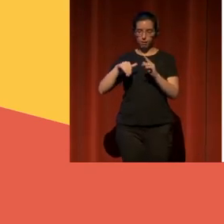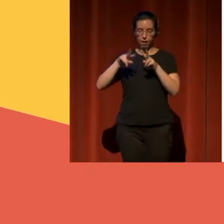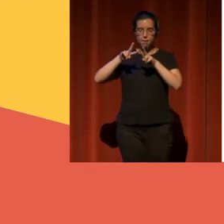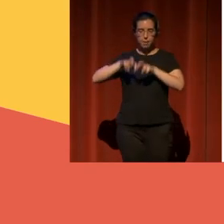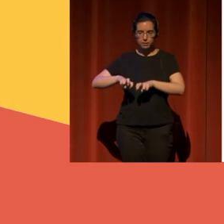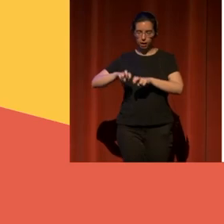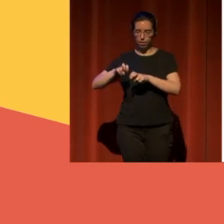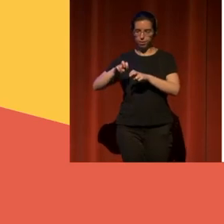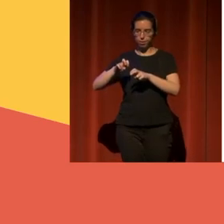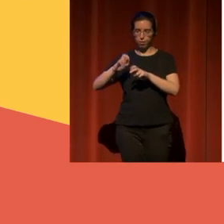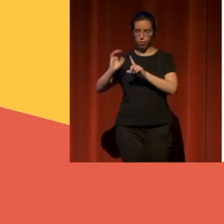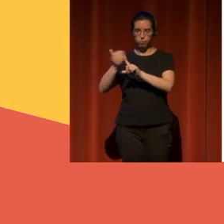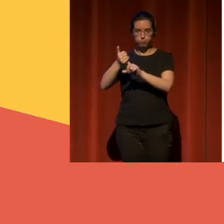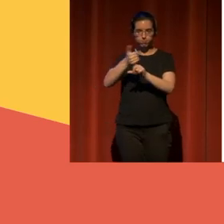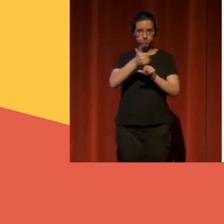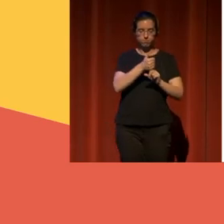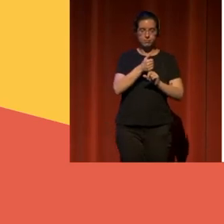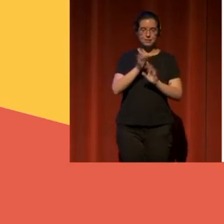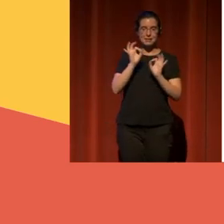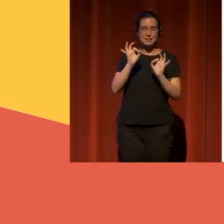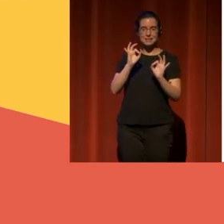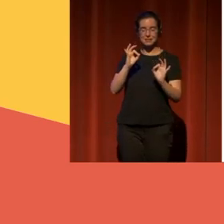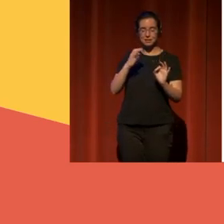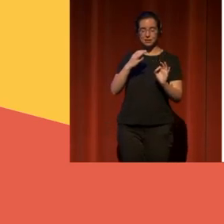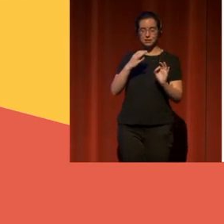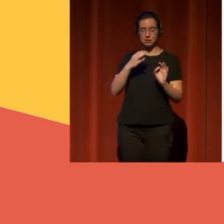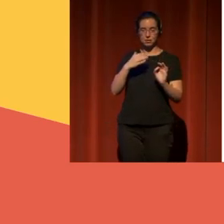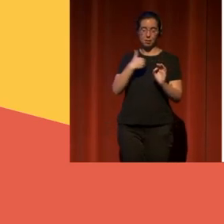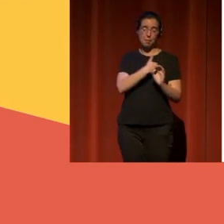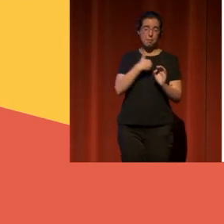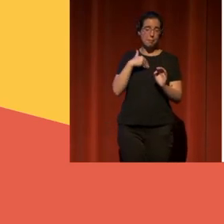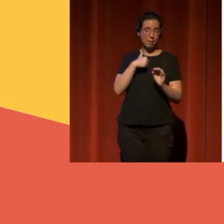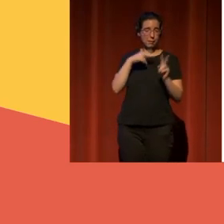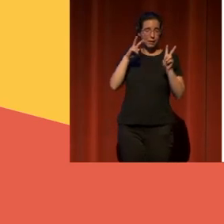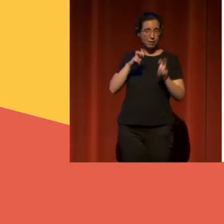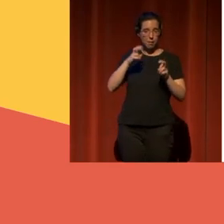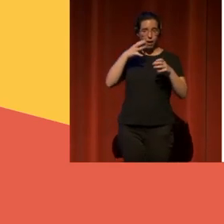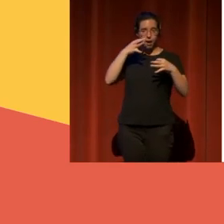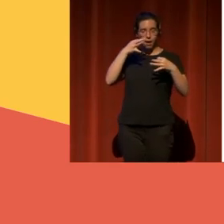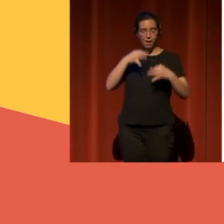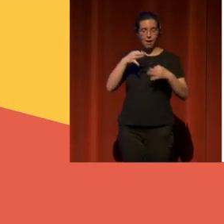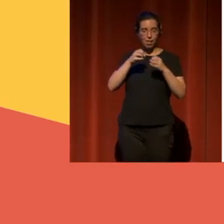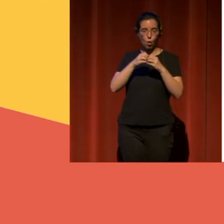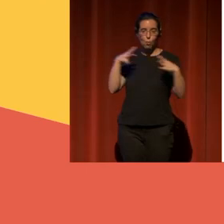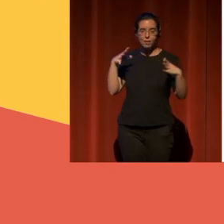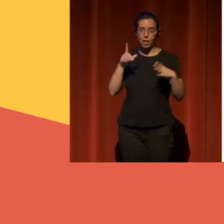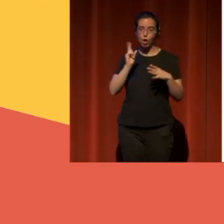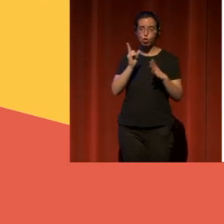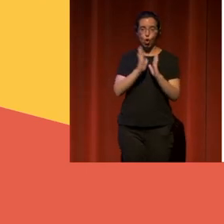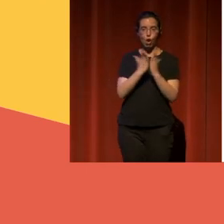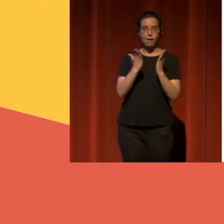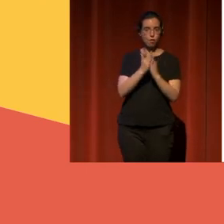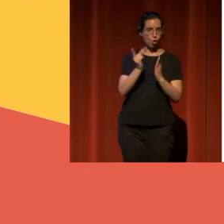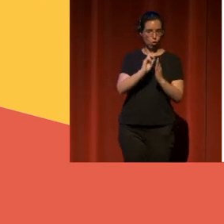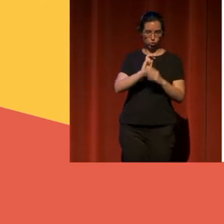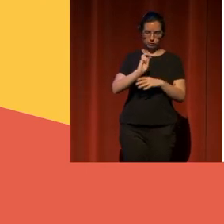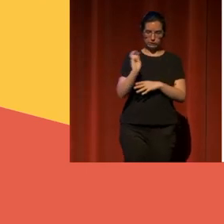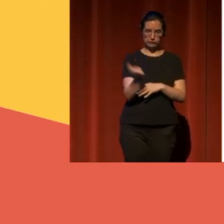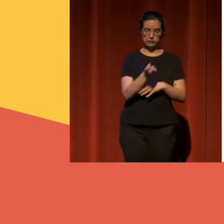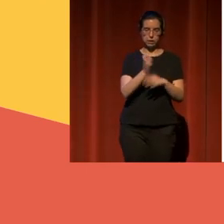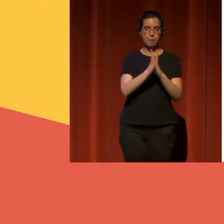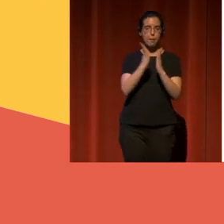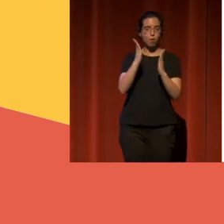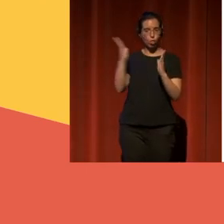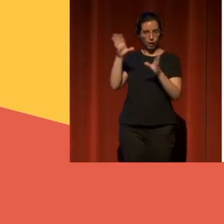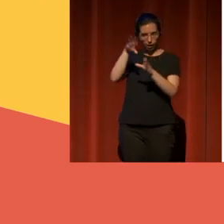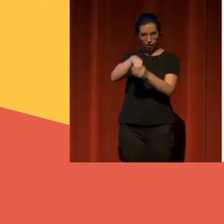dedicadas al papel de la realidad aumentada en bibliotecas, no solo en los libros sino también más allá. Y bueno, finalmente me